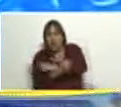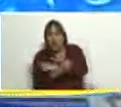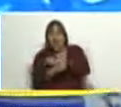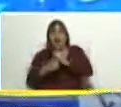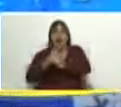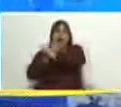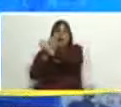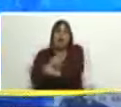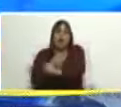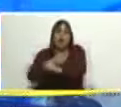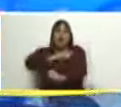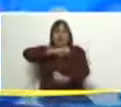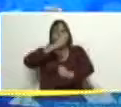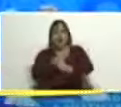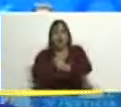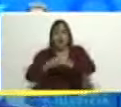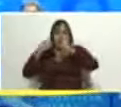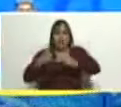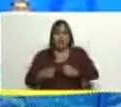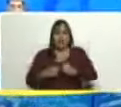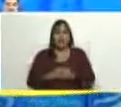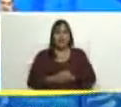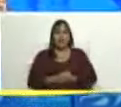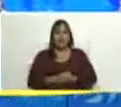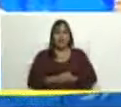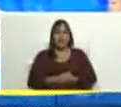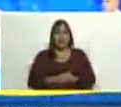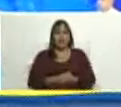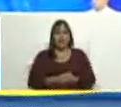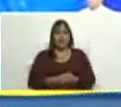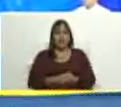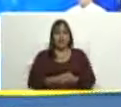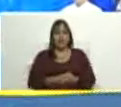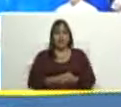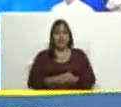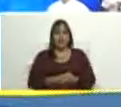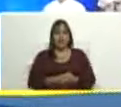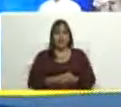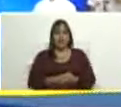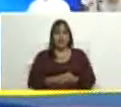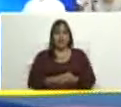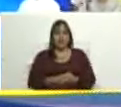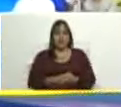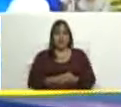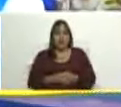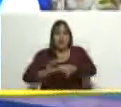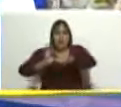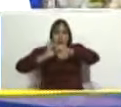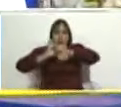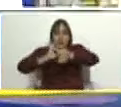en fuerza, en coraje, en valentía, y nos unimos